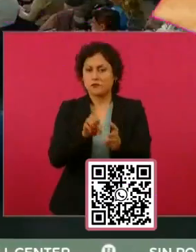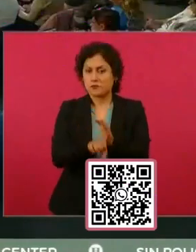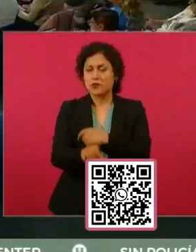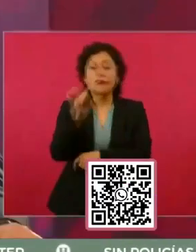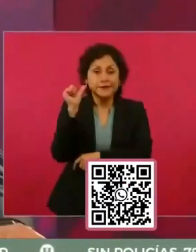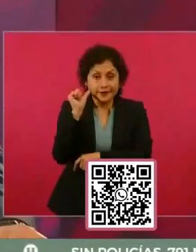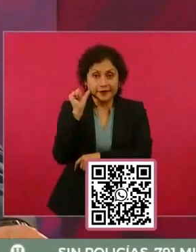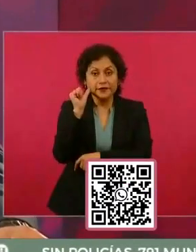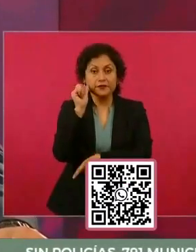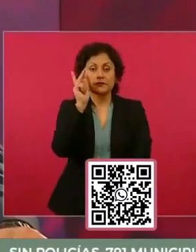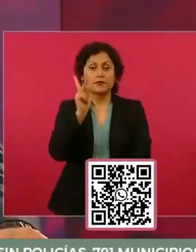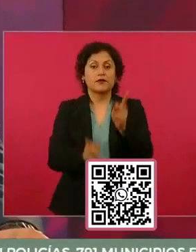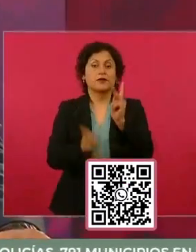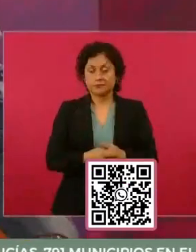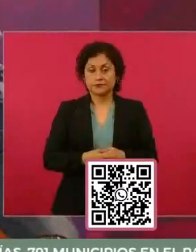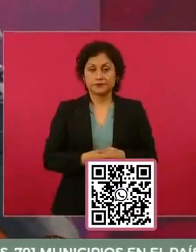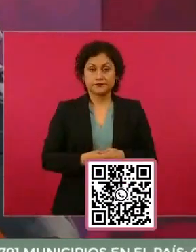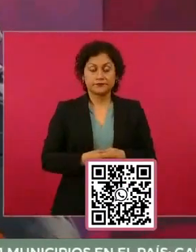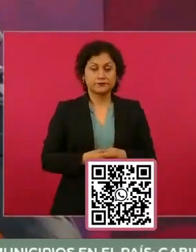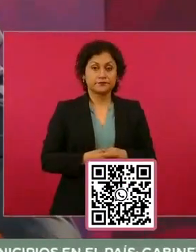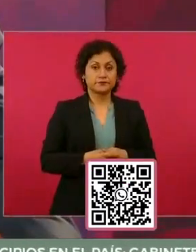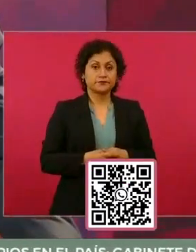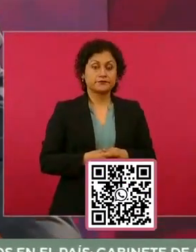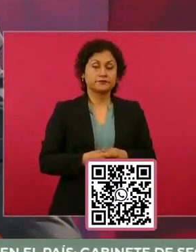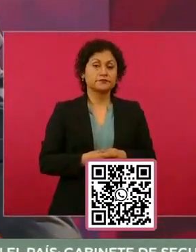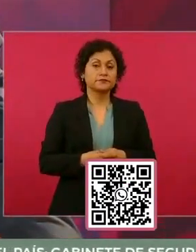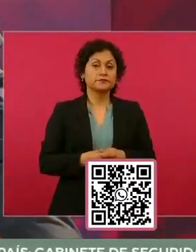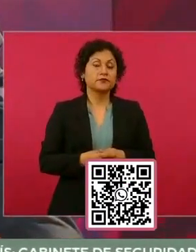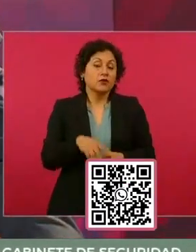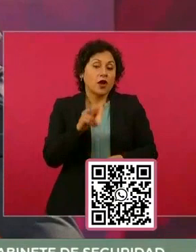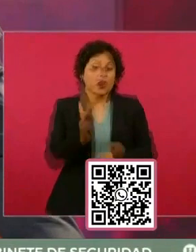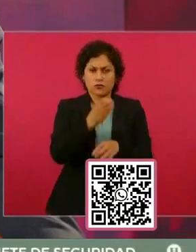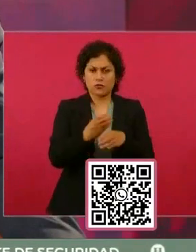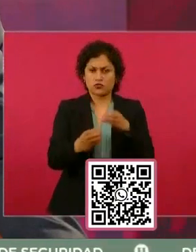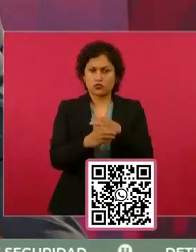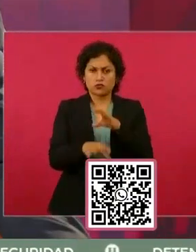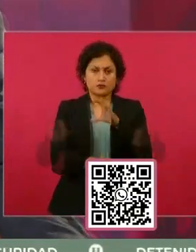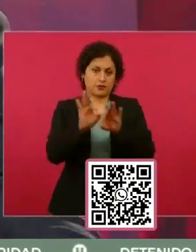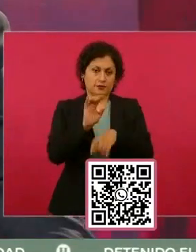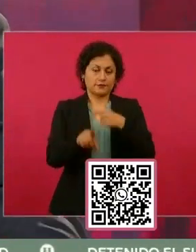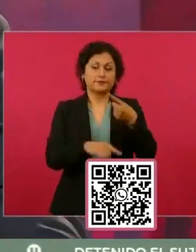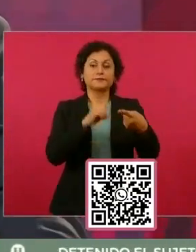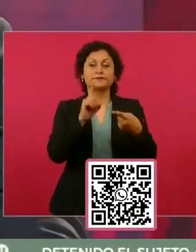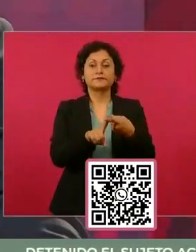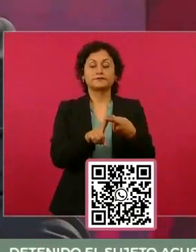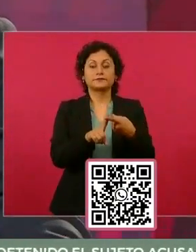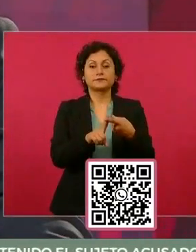Ayer tratamos el tema migratorio. Hay dos cosas que son muy relevantes. La primera, que